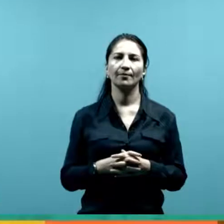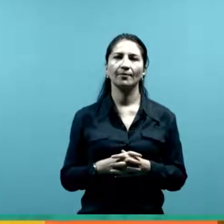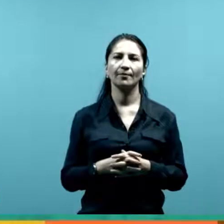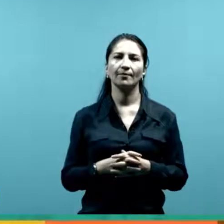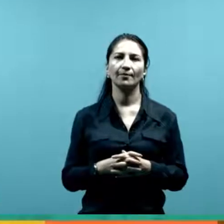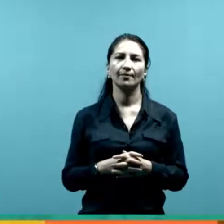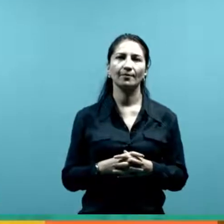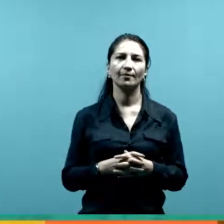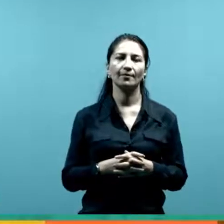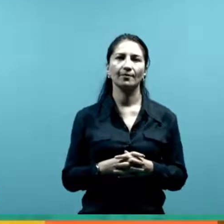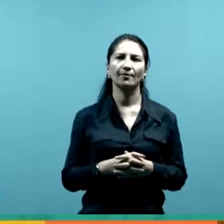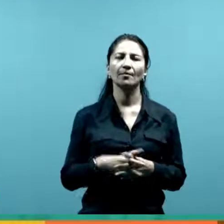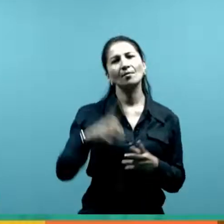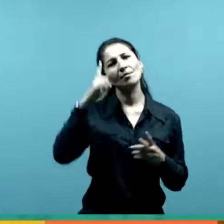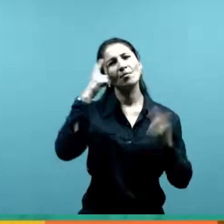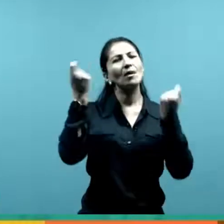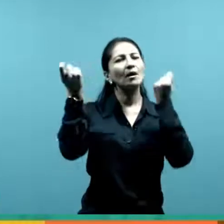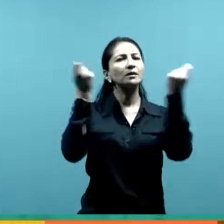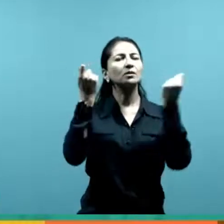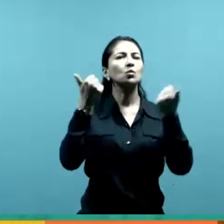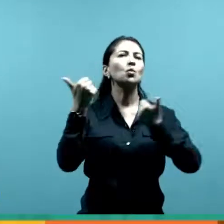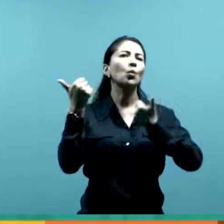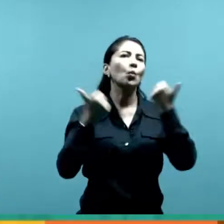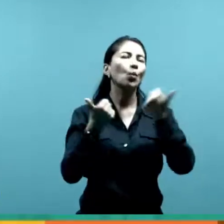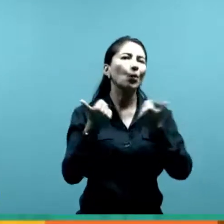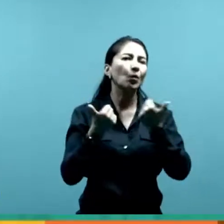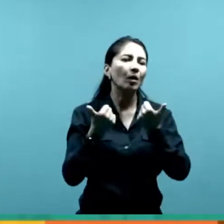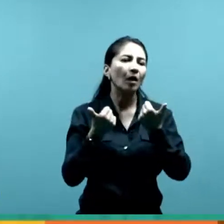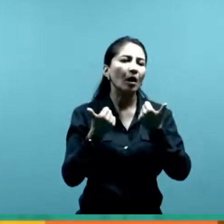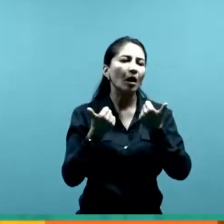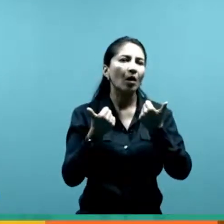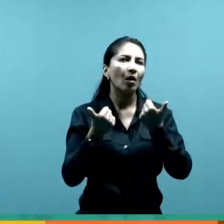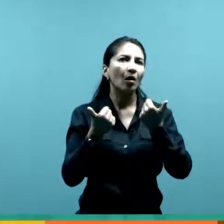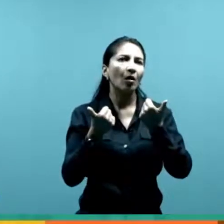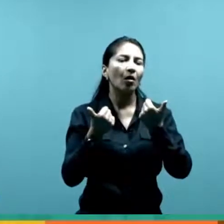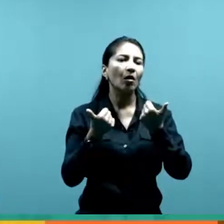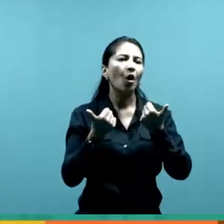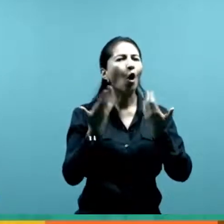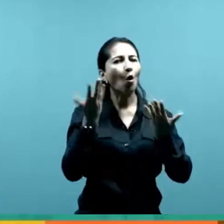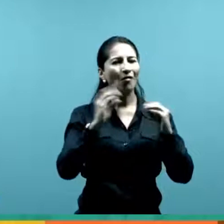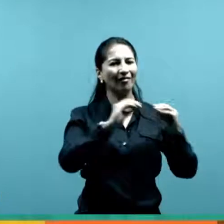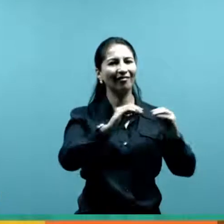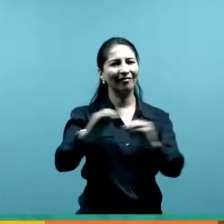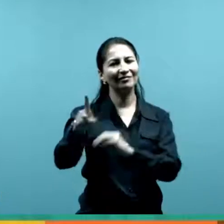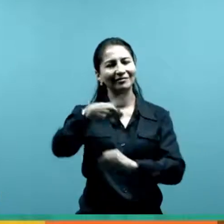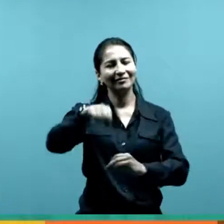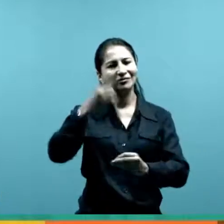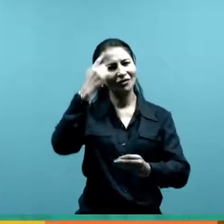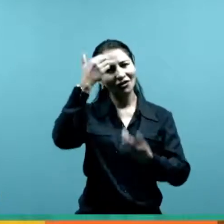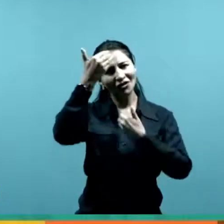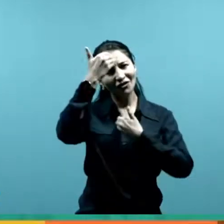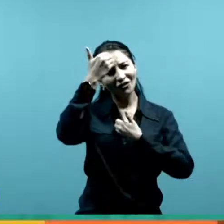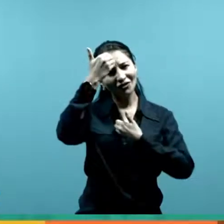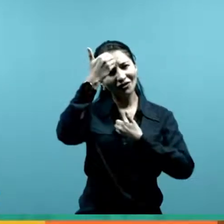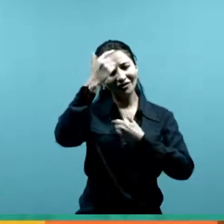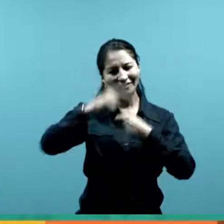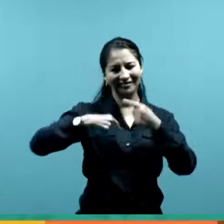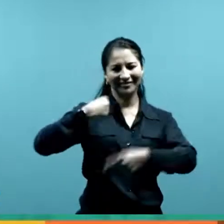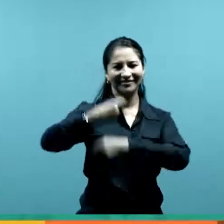¿qué estrategias, mecanismos han usado para crear conciencia en aquella población descendiente de